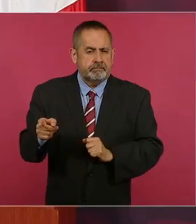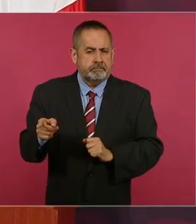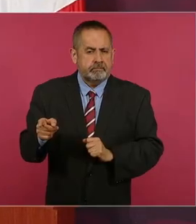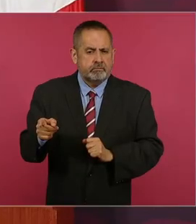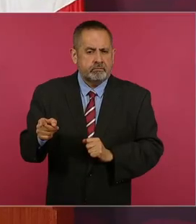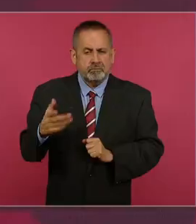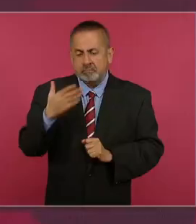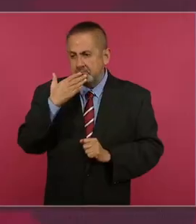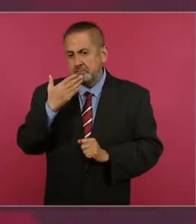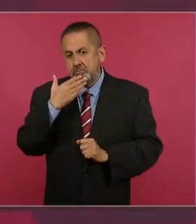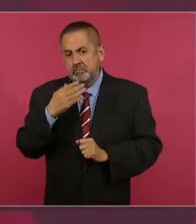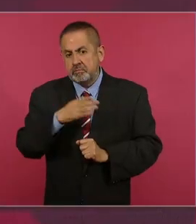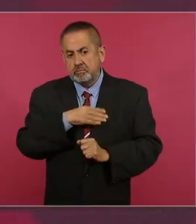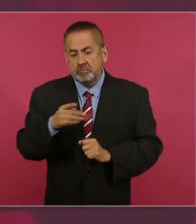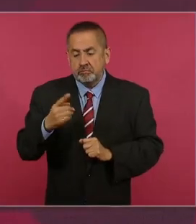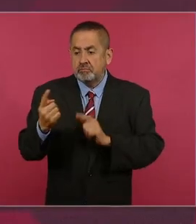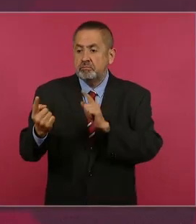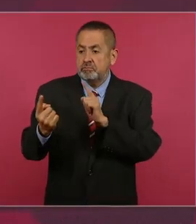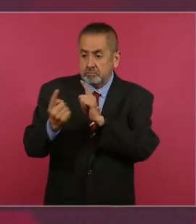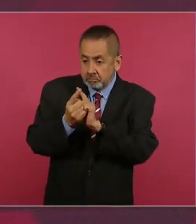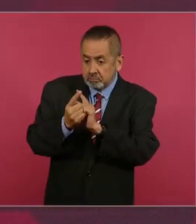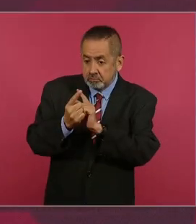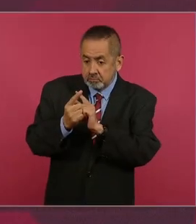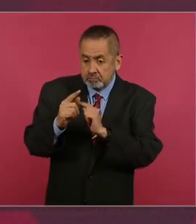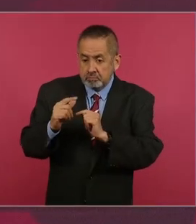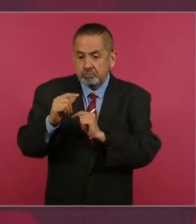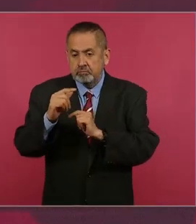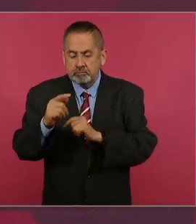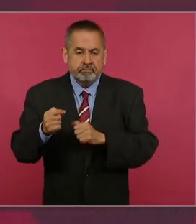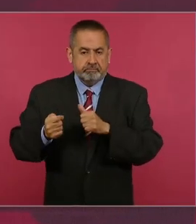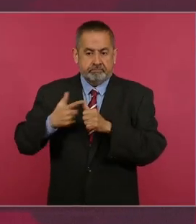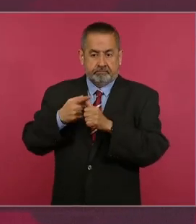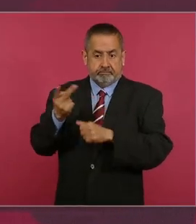Celebro que sea después de ese encuentro entre ellos.